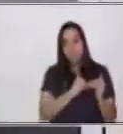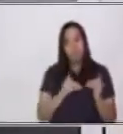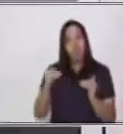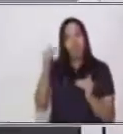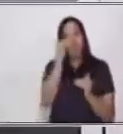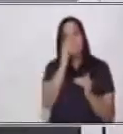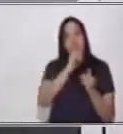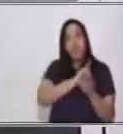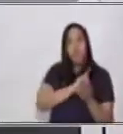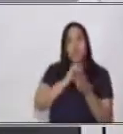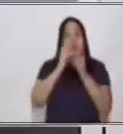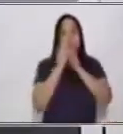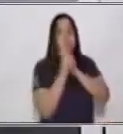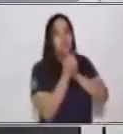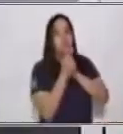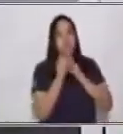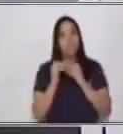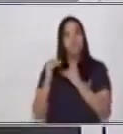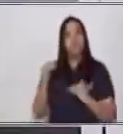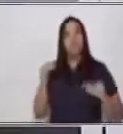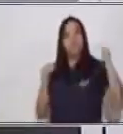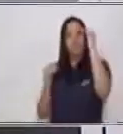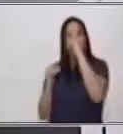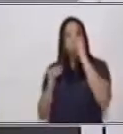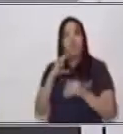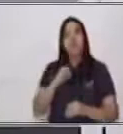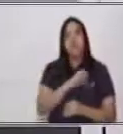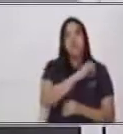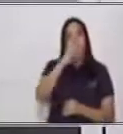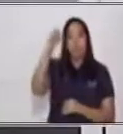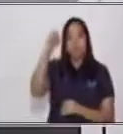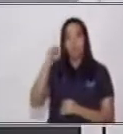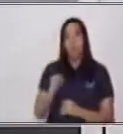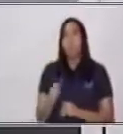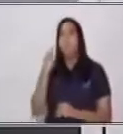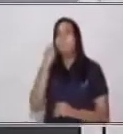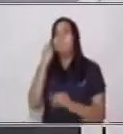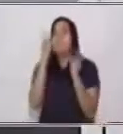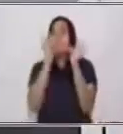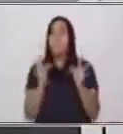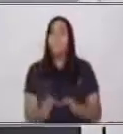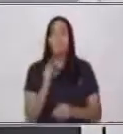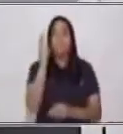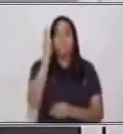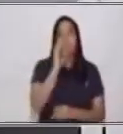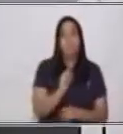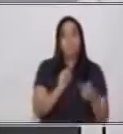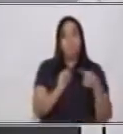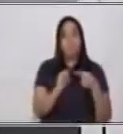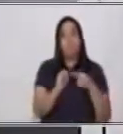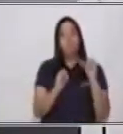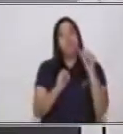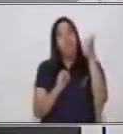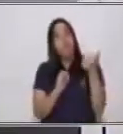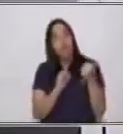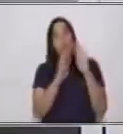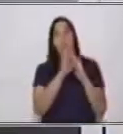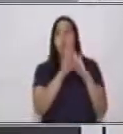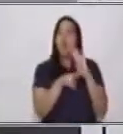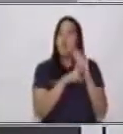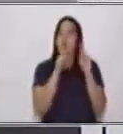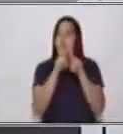paso, colocar un 1 aquí, observemos, aquí ya hay un 1, pero está en la fila 3 y